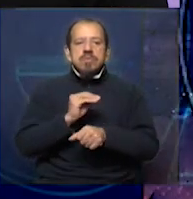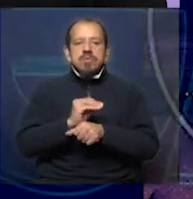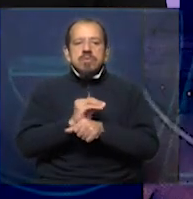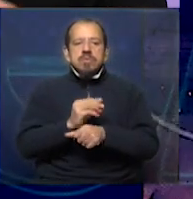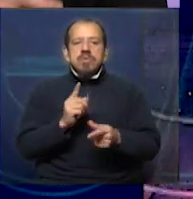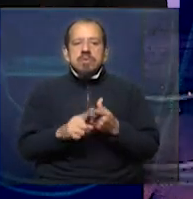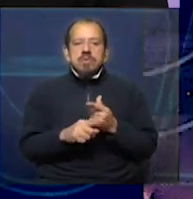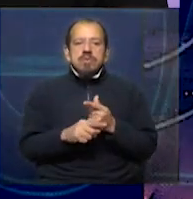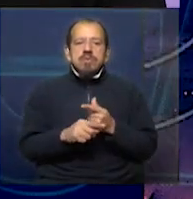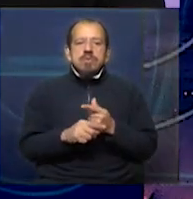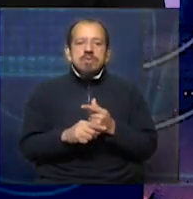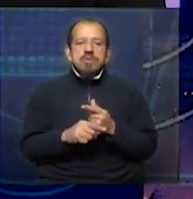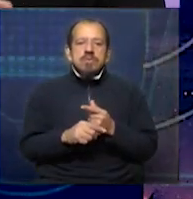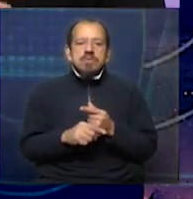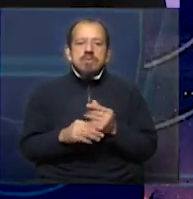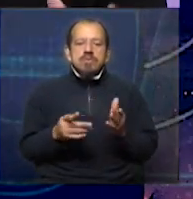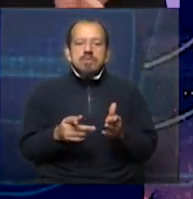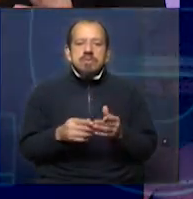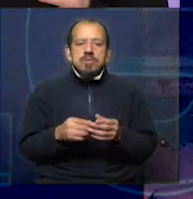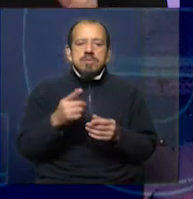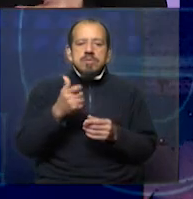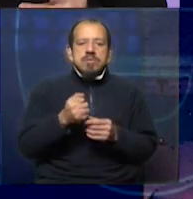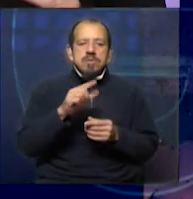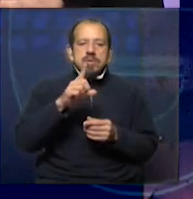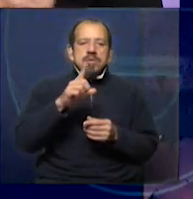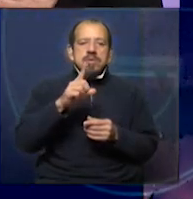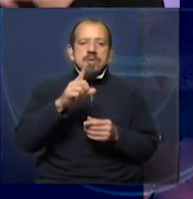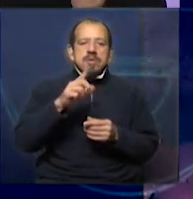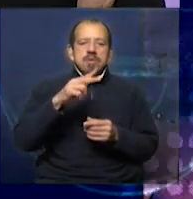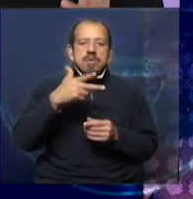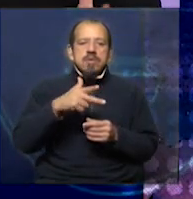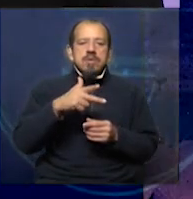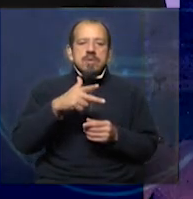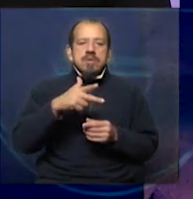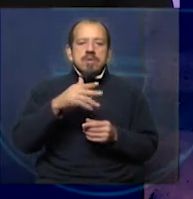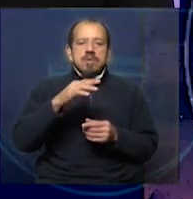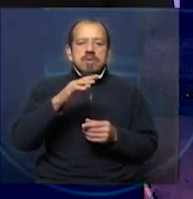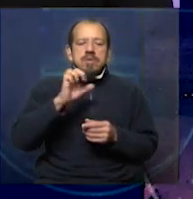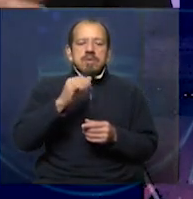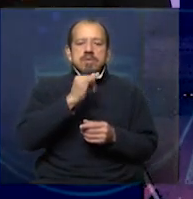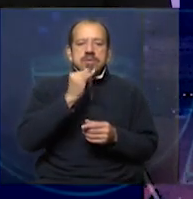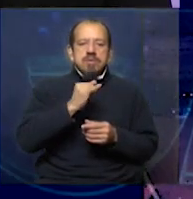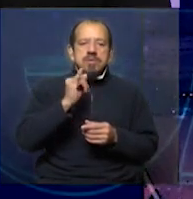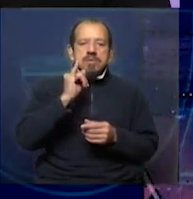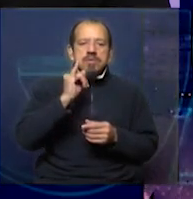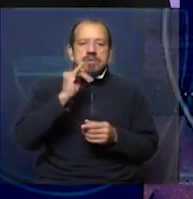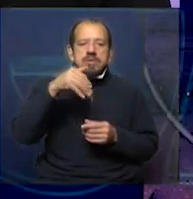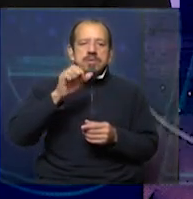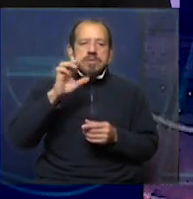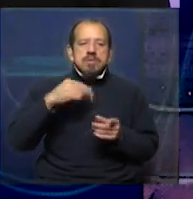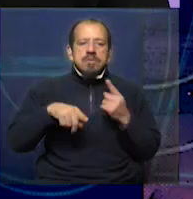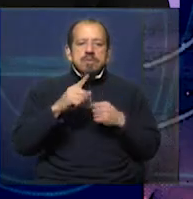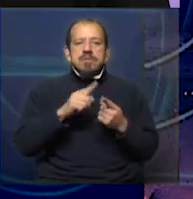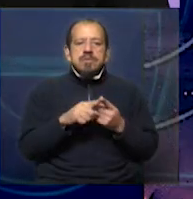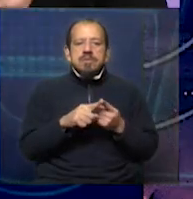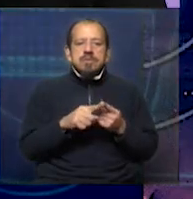Y bueno, la película trata sobre el Alzheimer de él, la relación de pareja, está muy dura,